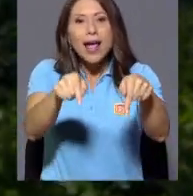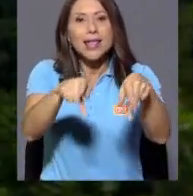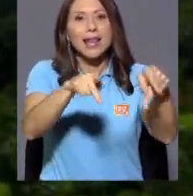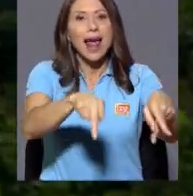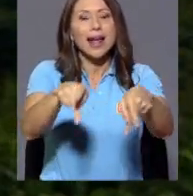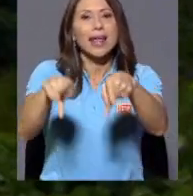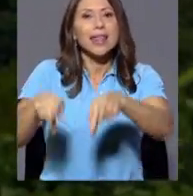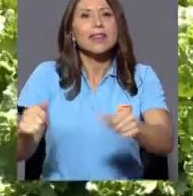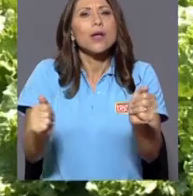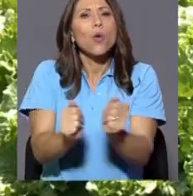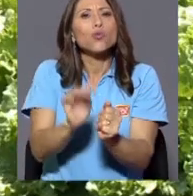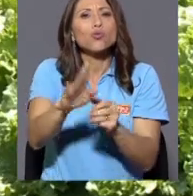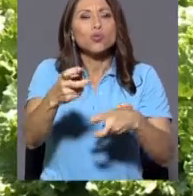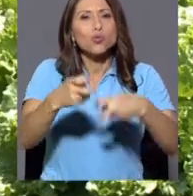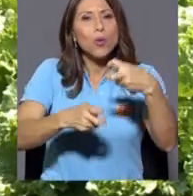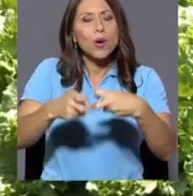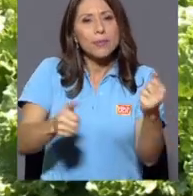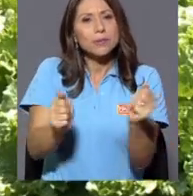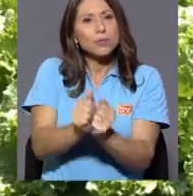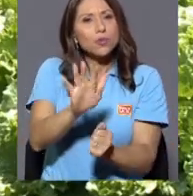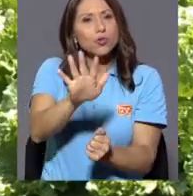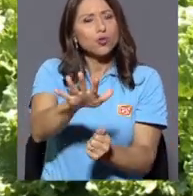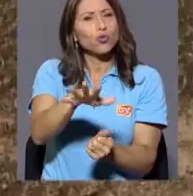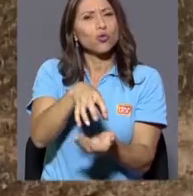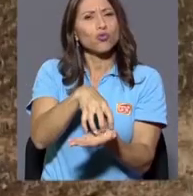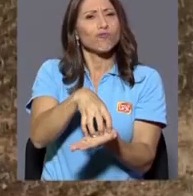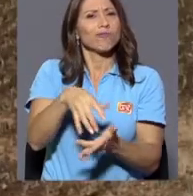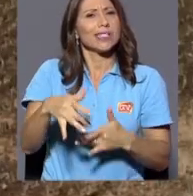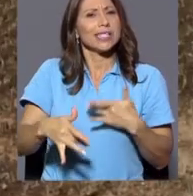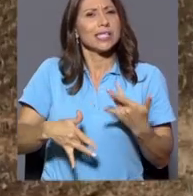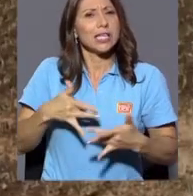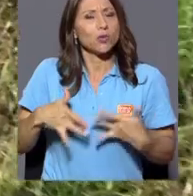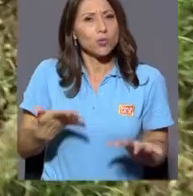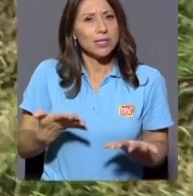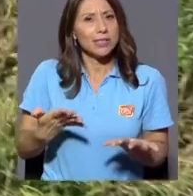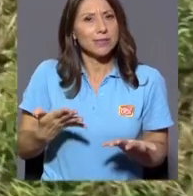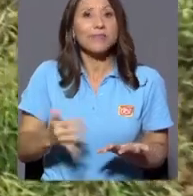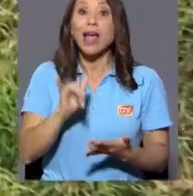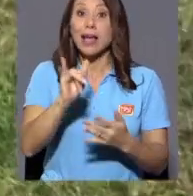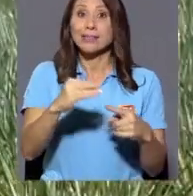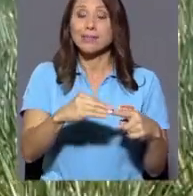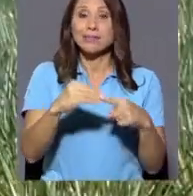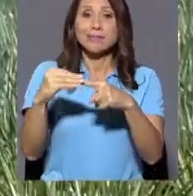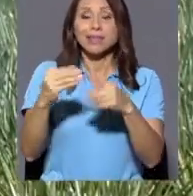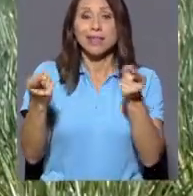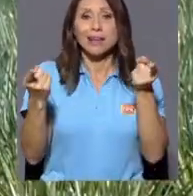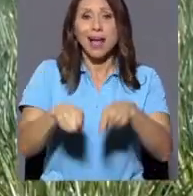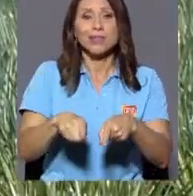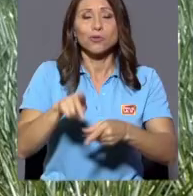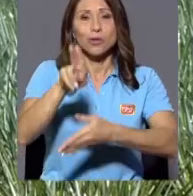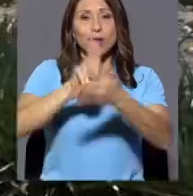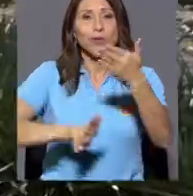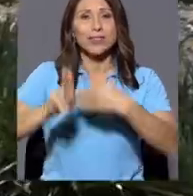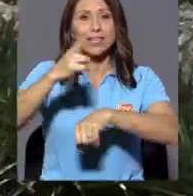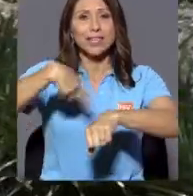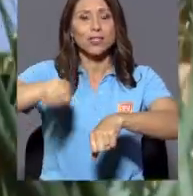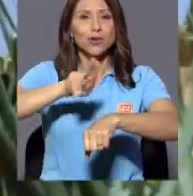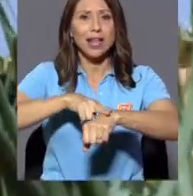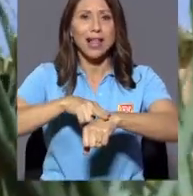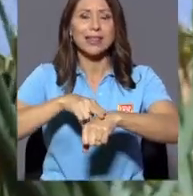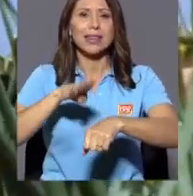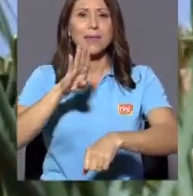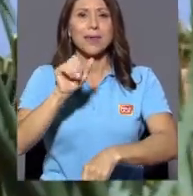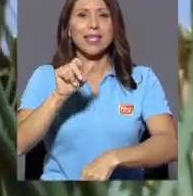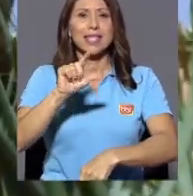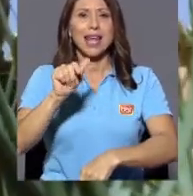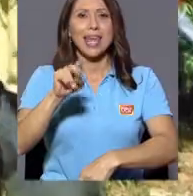con sus inquietudes y es así que por ejemplo particularmente en el caso de la universidad nacional de avellaneda